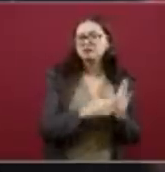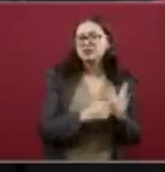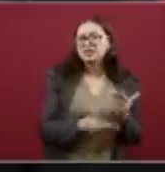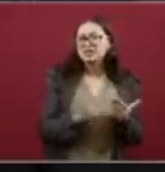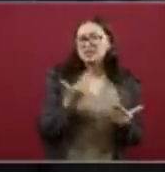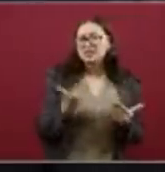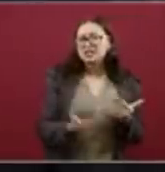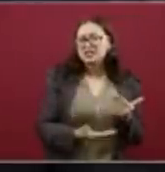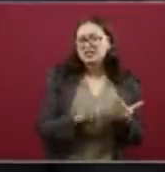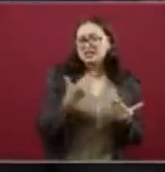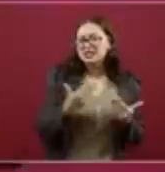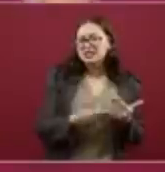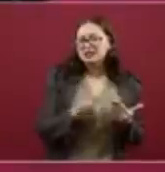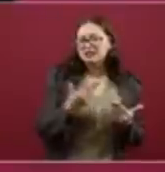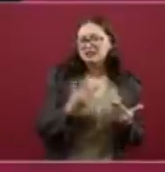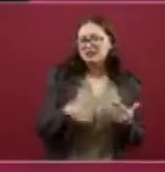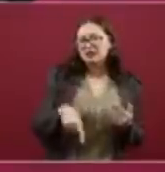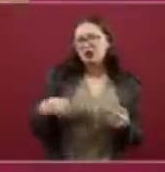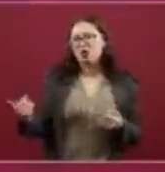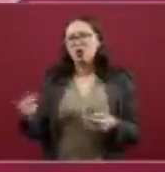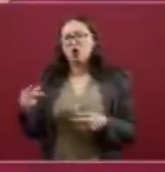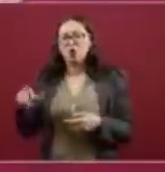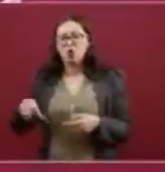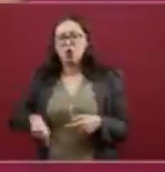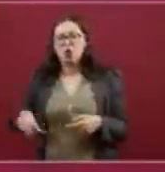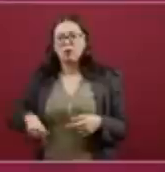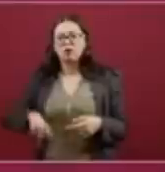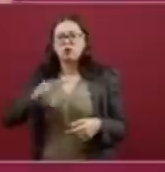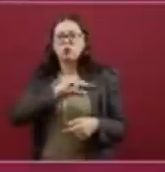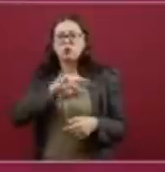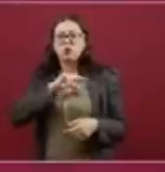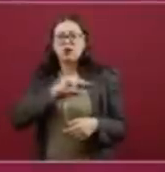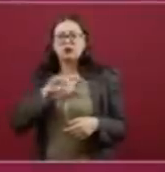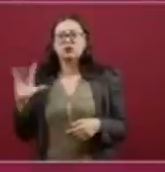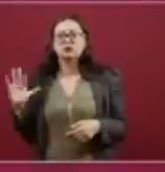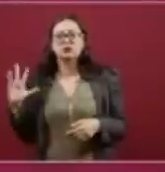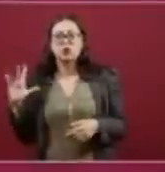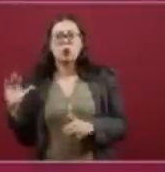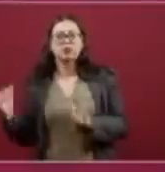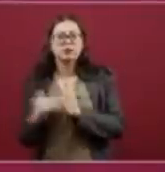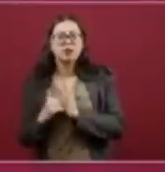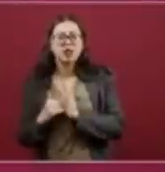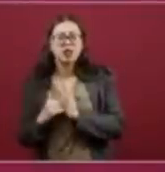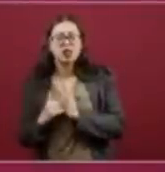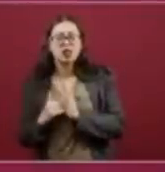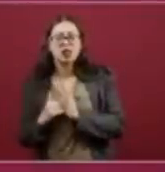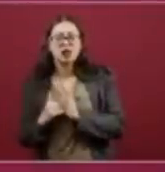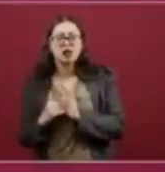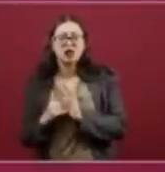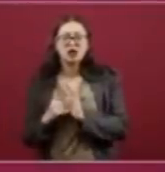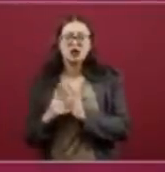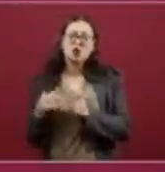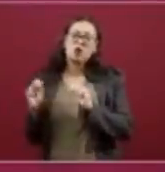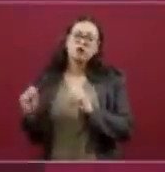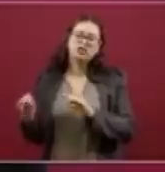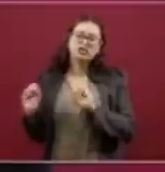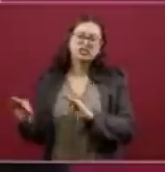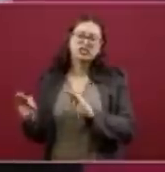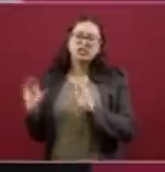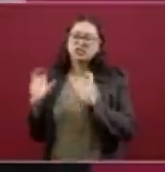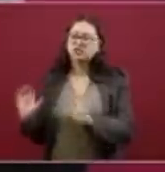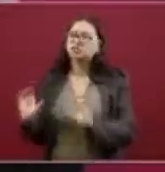y el gobierno contrata a 50 mil elementos para cuidar